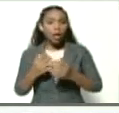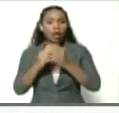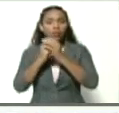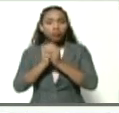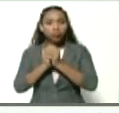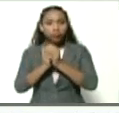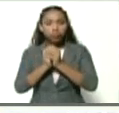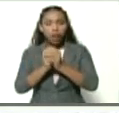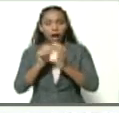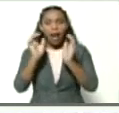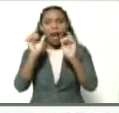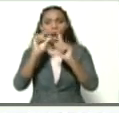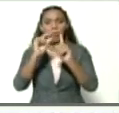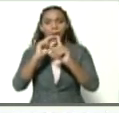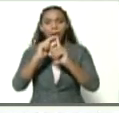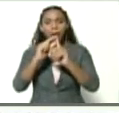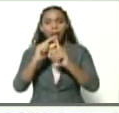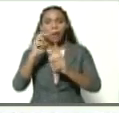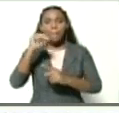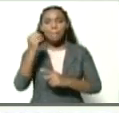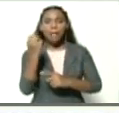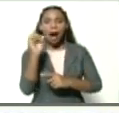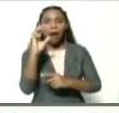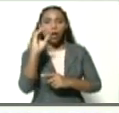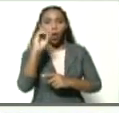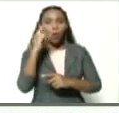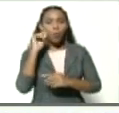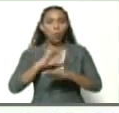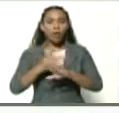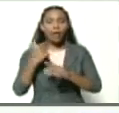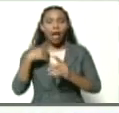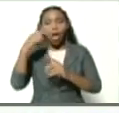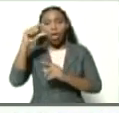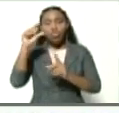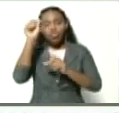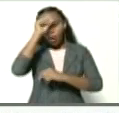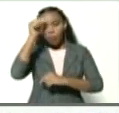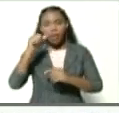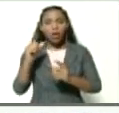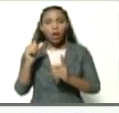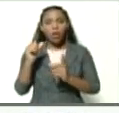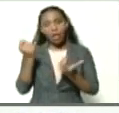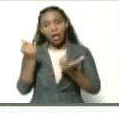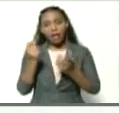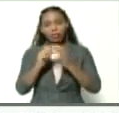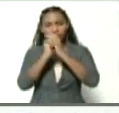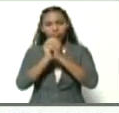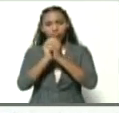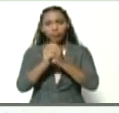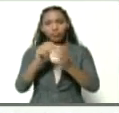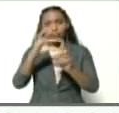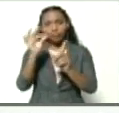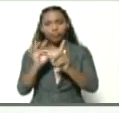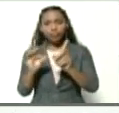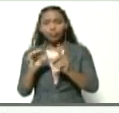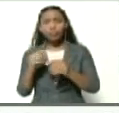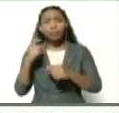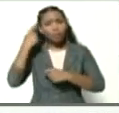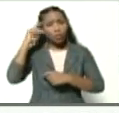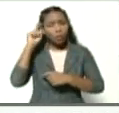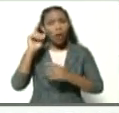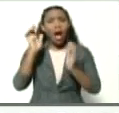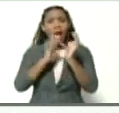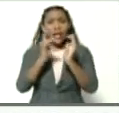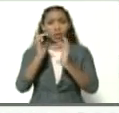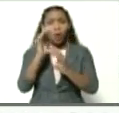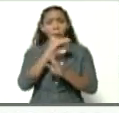el Evangelio de Marcos porque era Domingo de Ramos y recordábamos a un Jesús que a